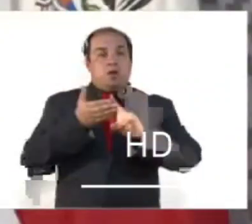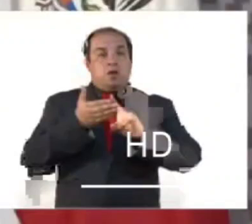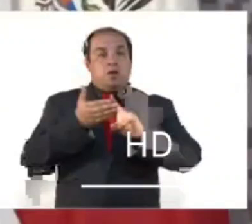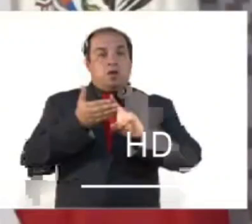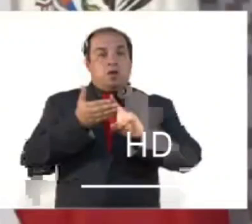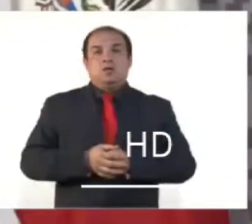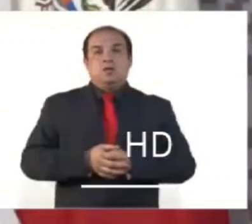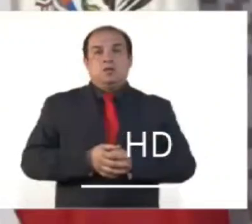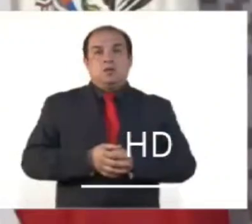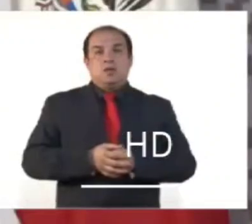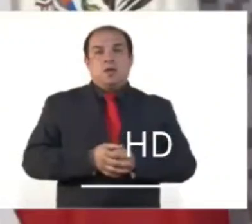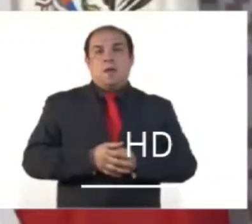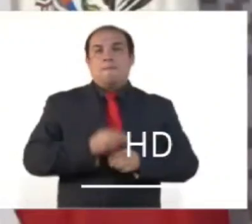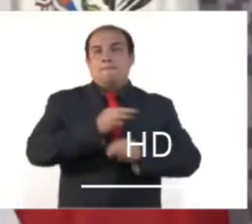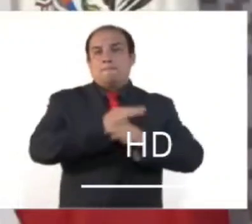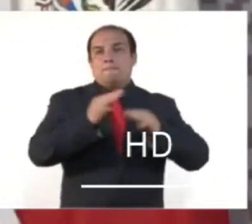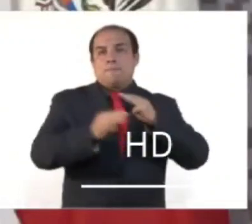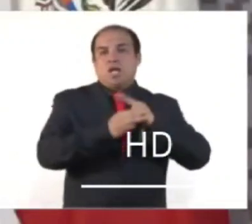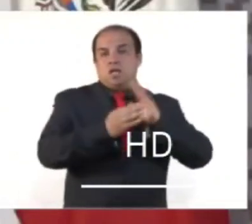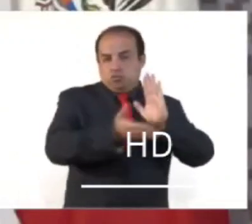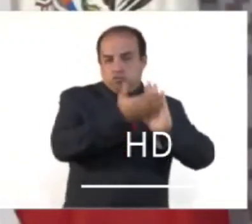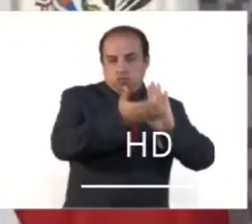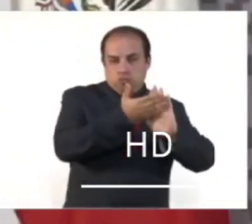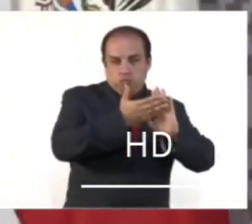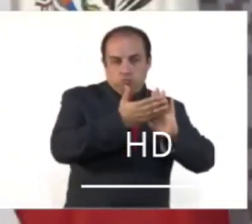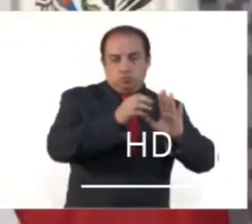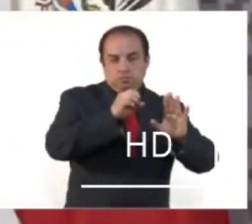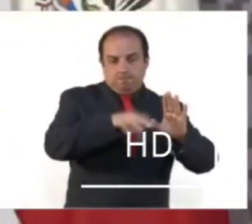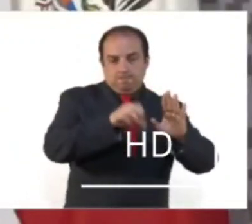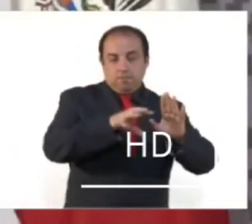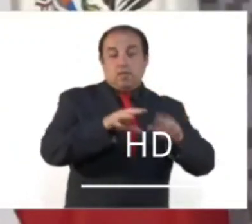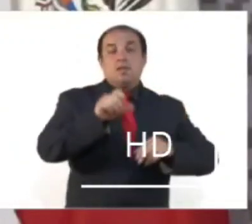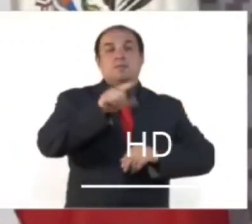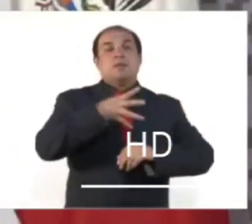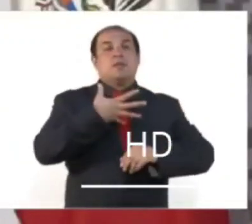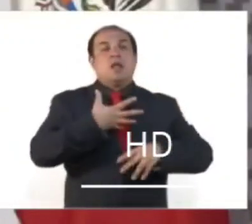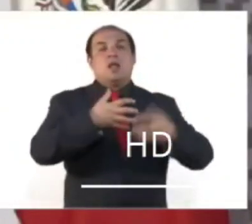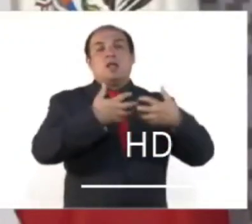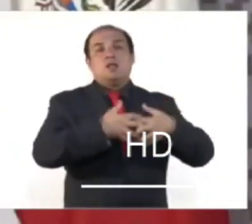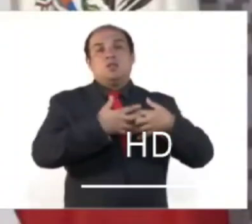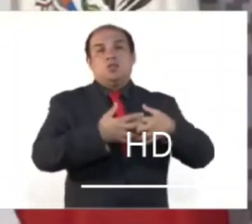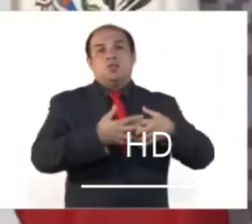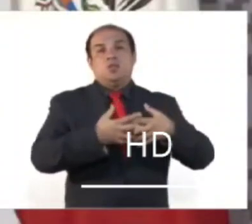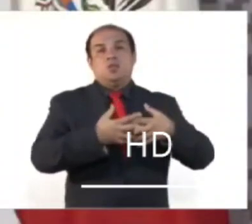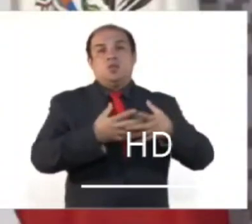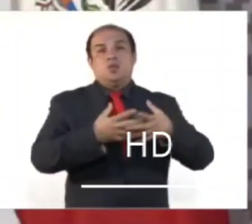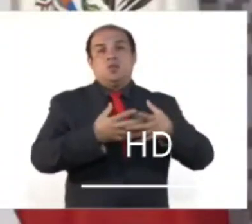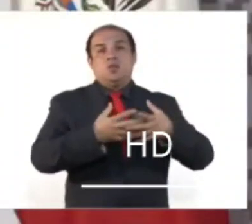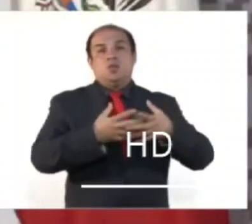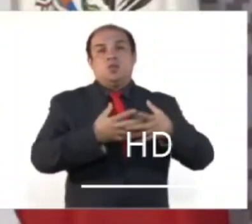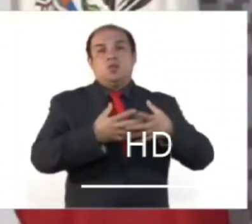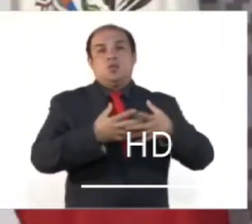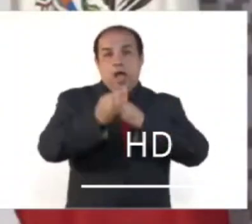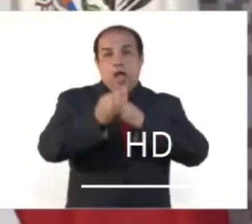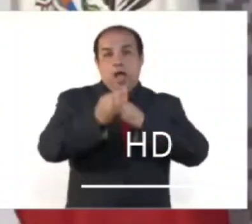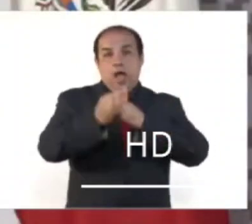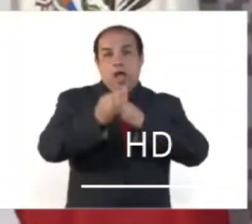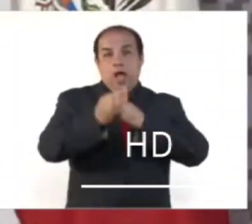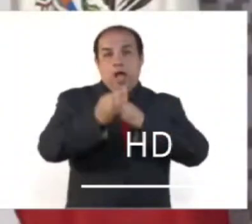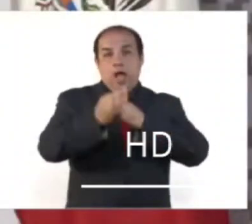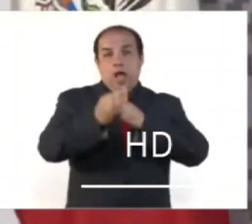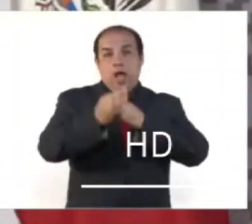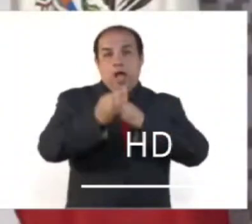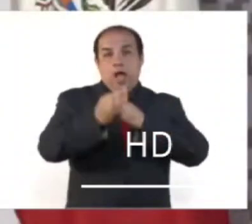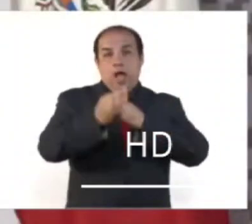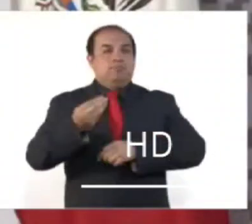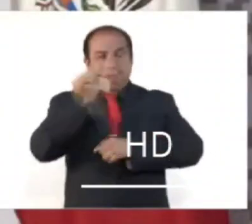residuos de la construcción, y que realmente la industria se está adaptando para que este mundo dure un poco más. Ni qué decir de todos